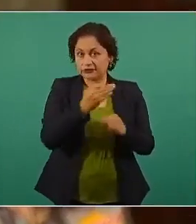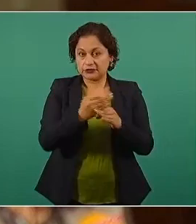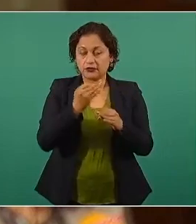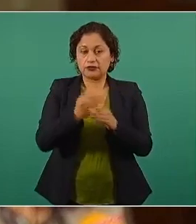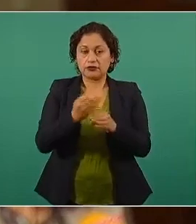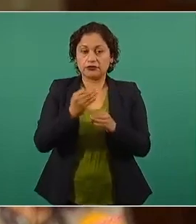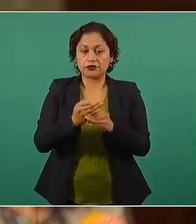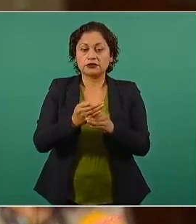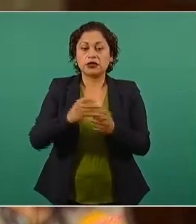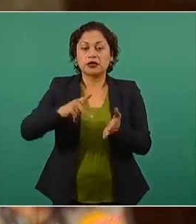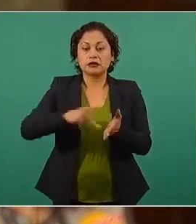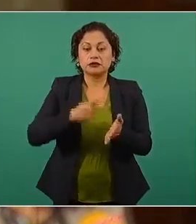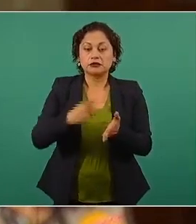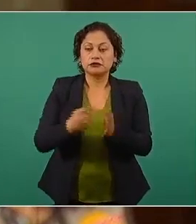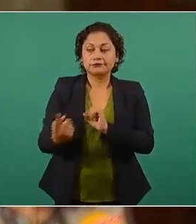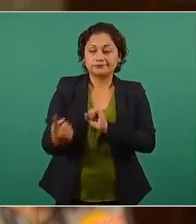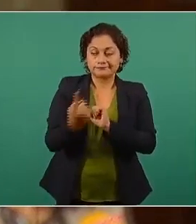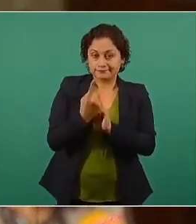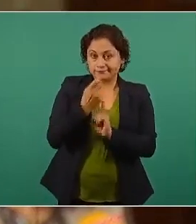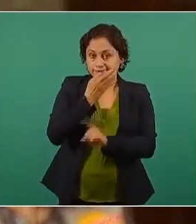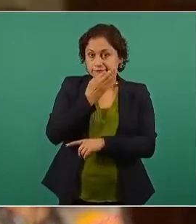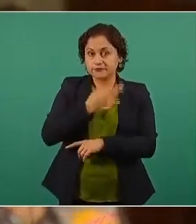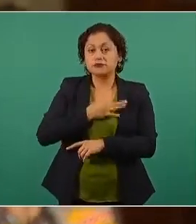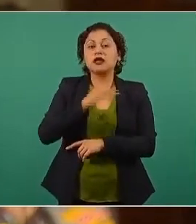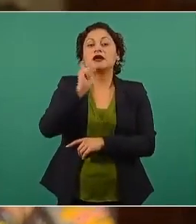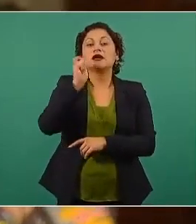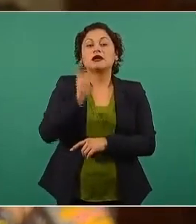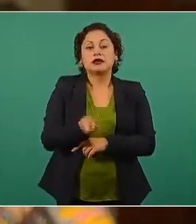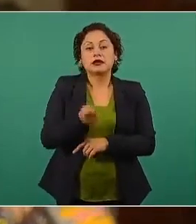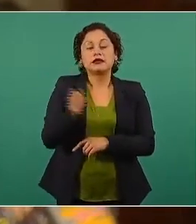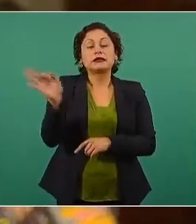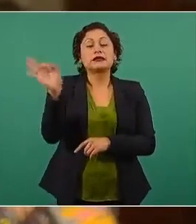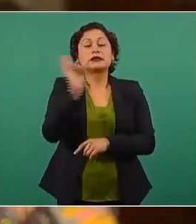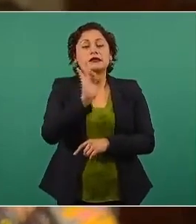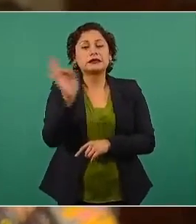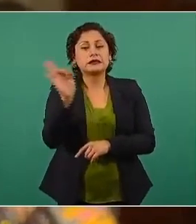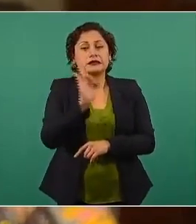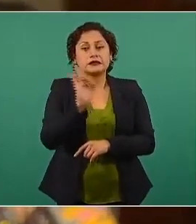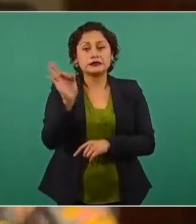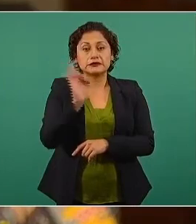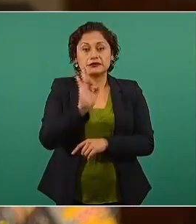veces nos han dicho que si hubiera más interés o más